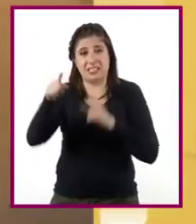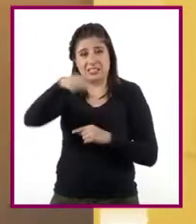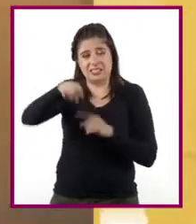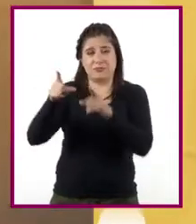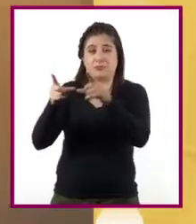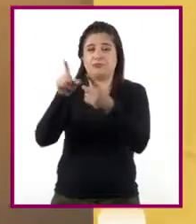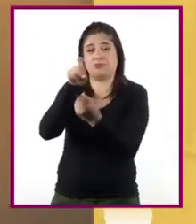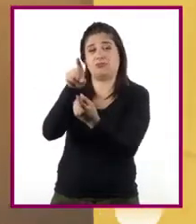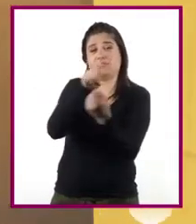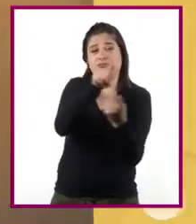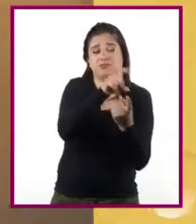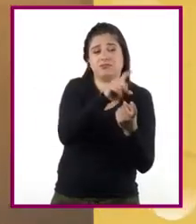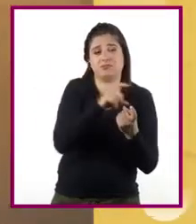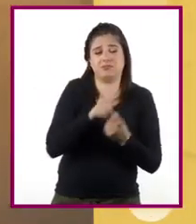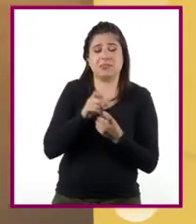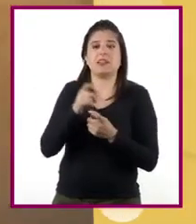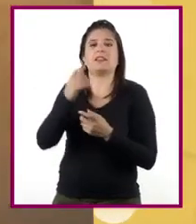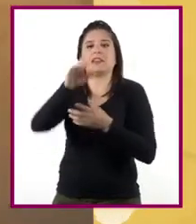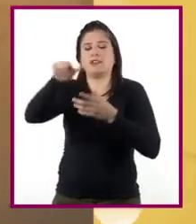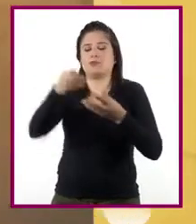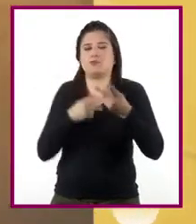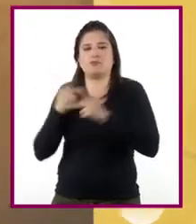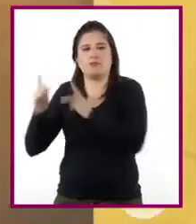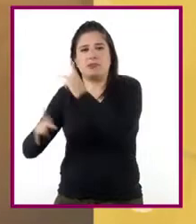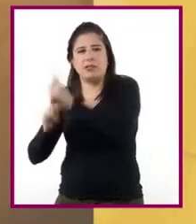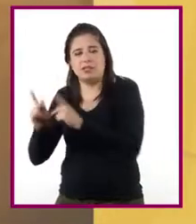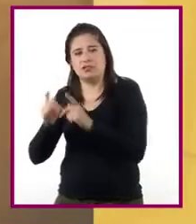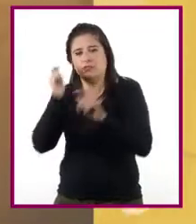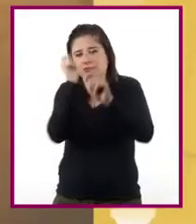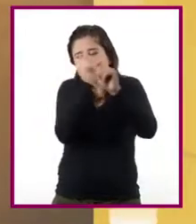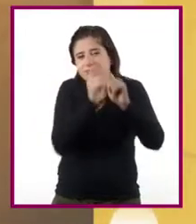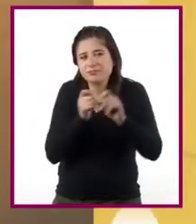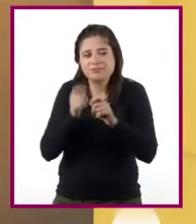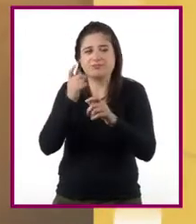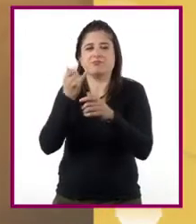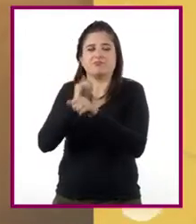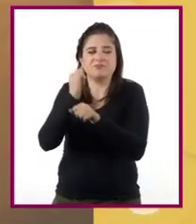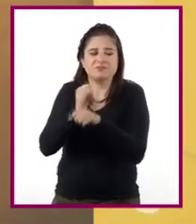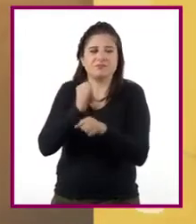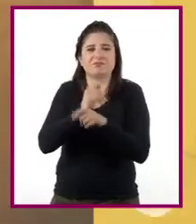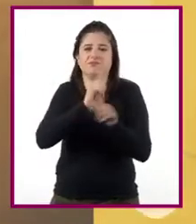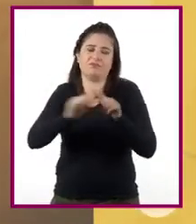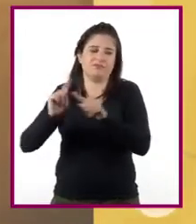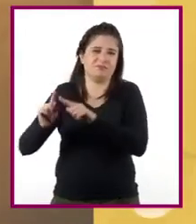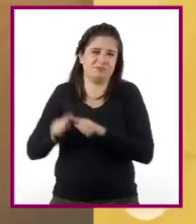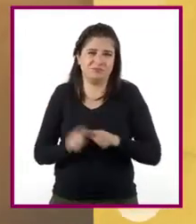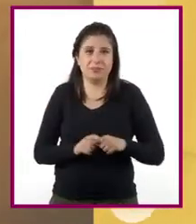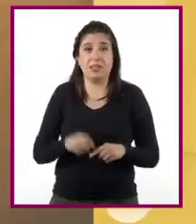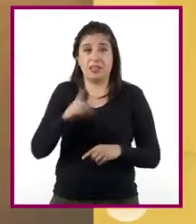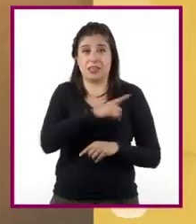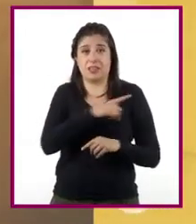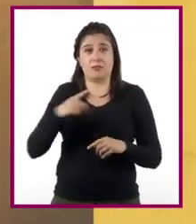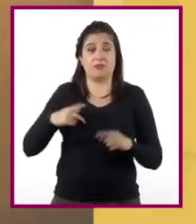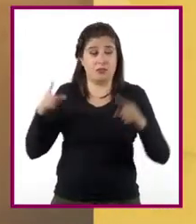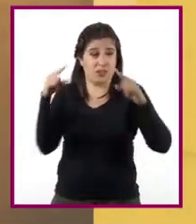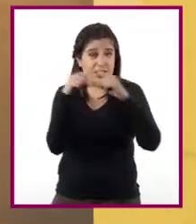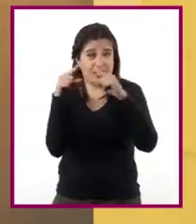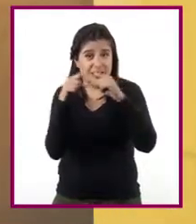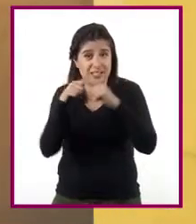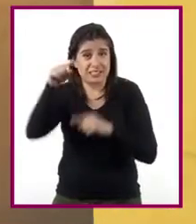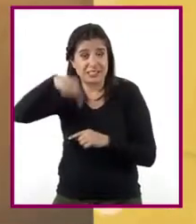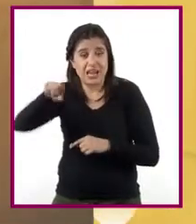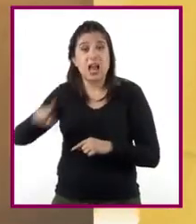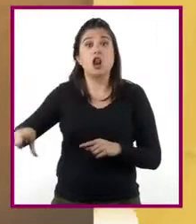solía invertirse en préstamos a agricultores, mineros y pequeños comerciantes. A los deudores de la Iglesia,